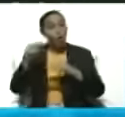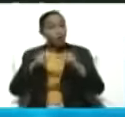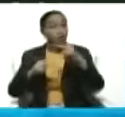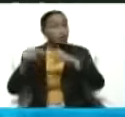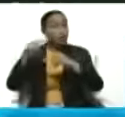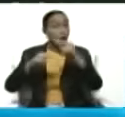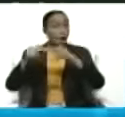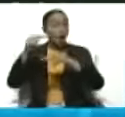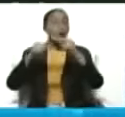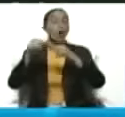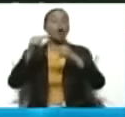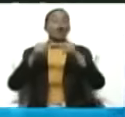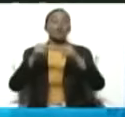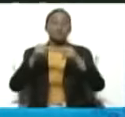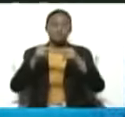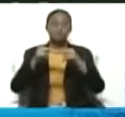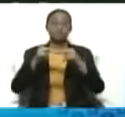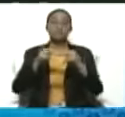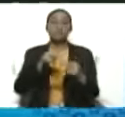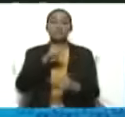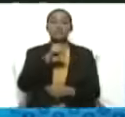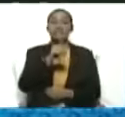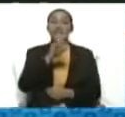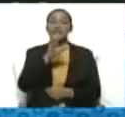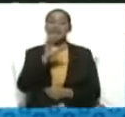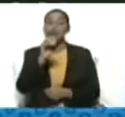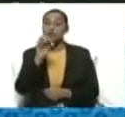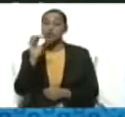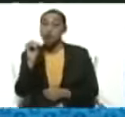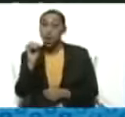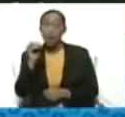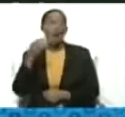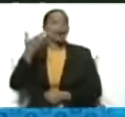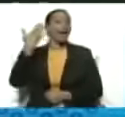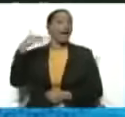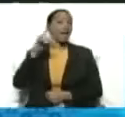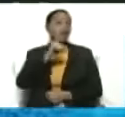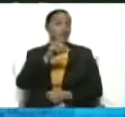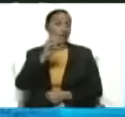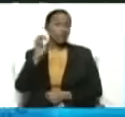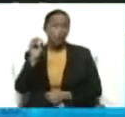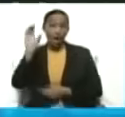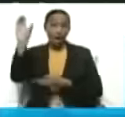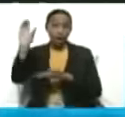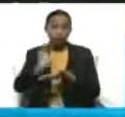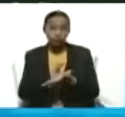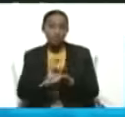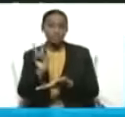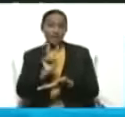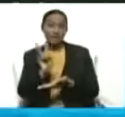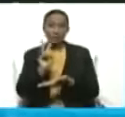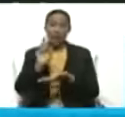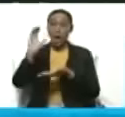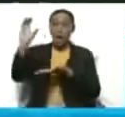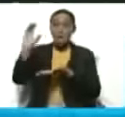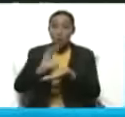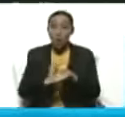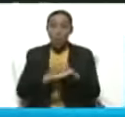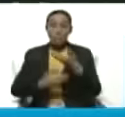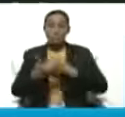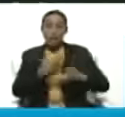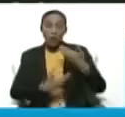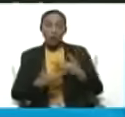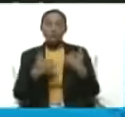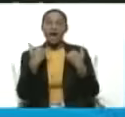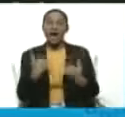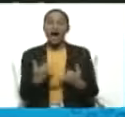100 dólares que recibía este país, comenzáramos a recibir uno. ¿Eh? Y con un dólar, ¿cómo hemos parido?